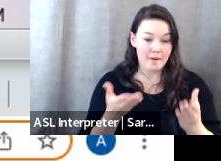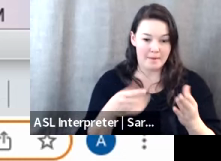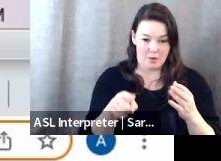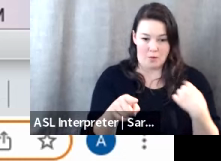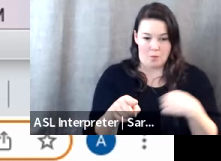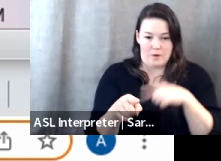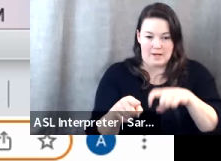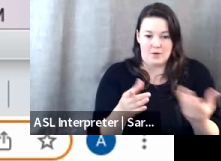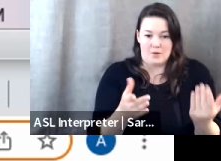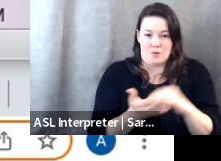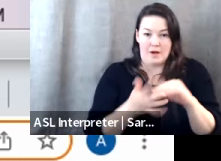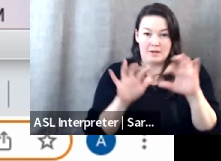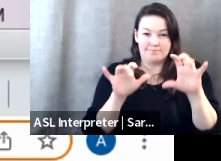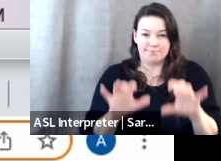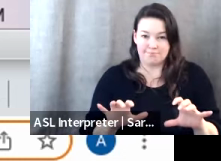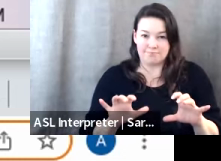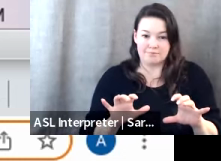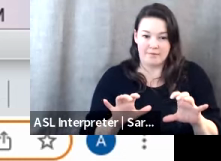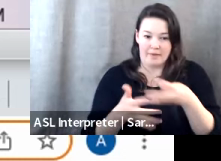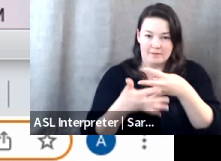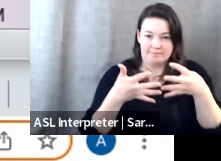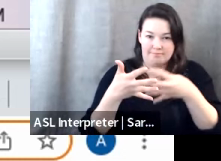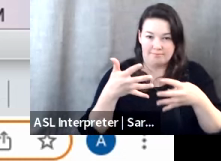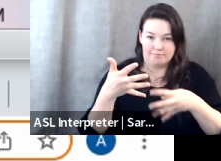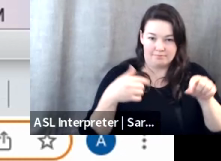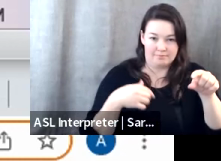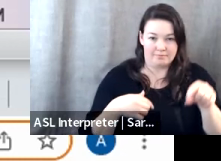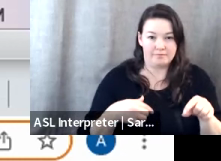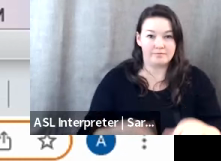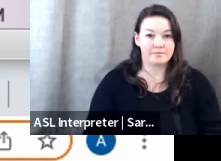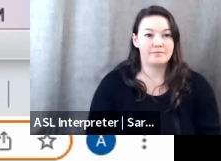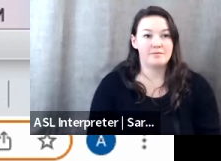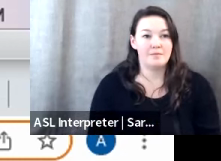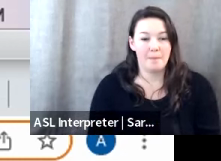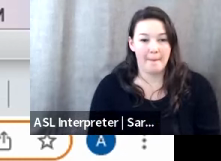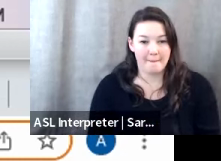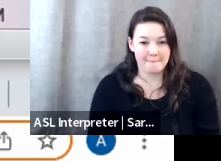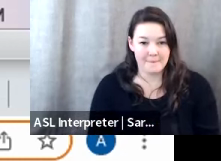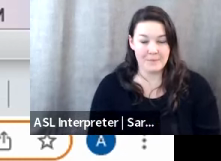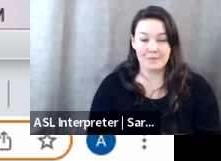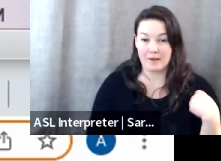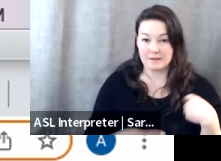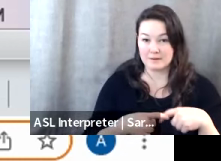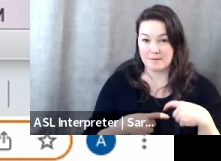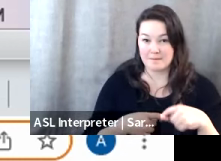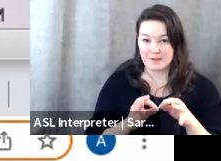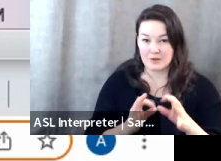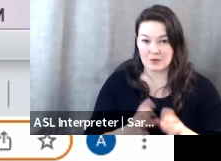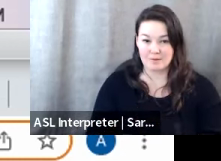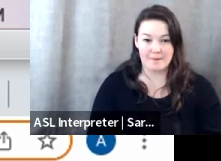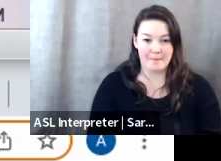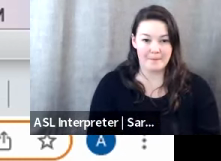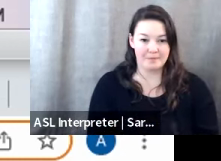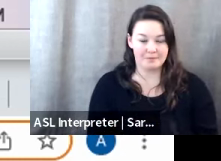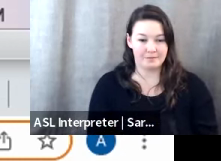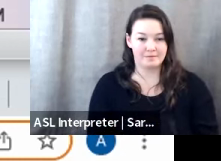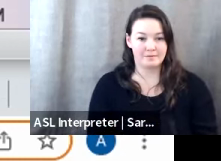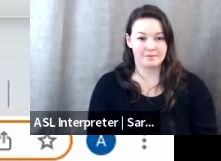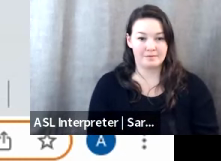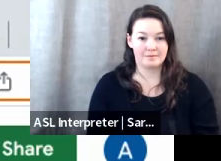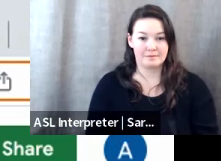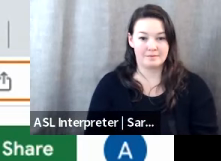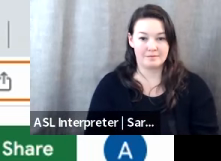differently. Entonces, lo que yo entendí es que realmente lo que abarca el tema más global caería bajo lo que es